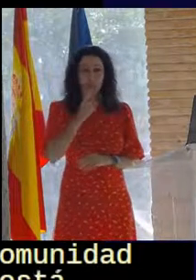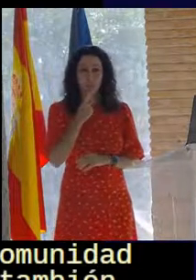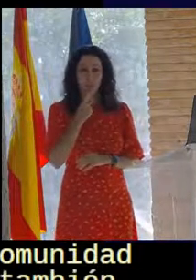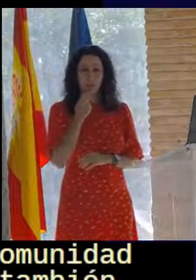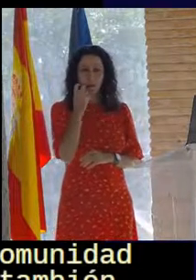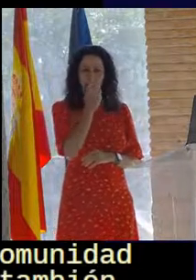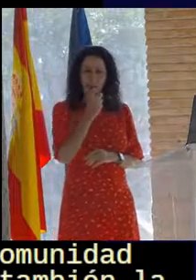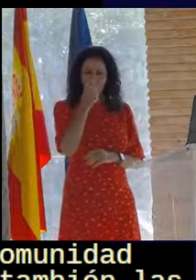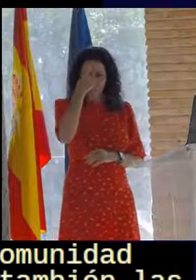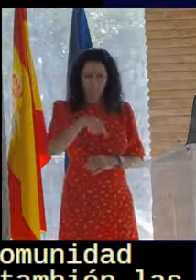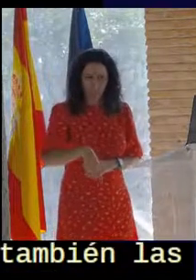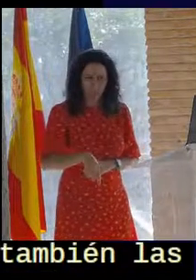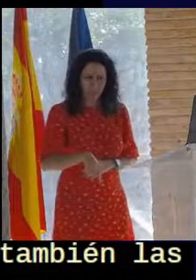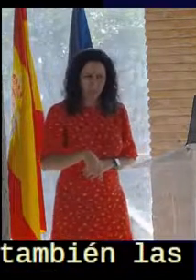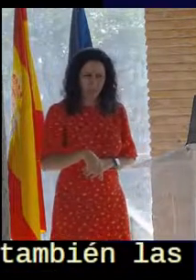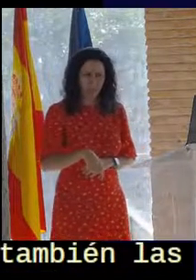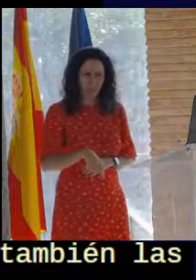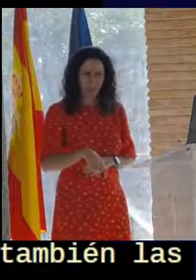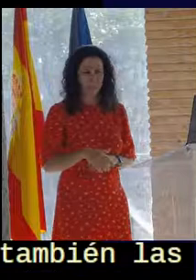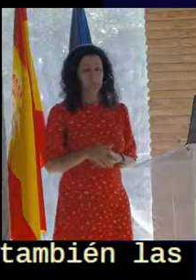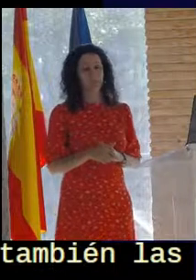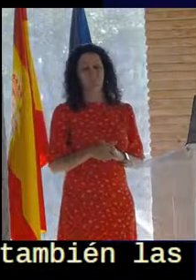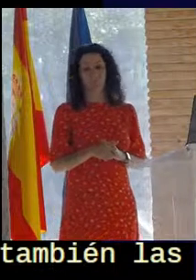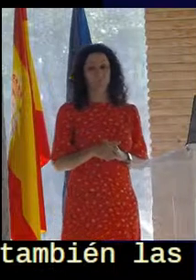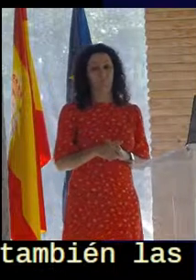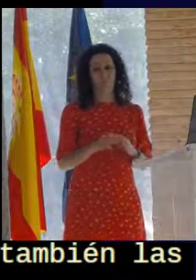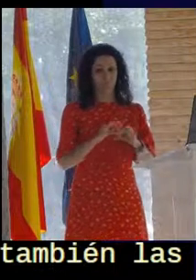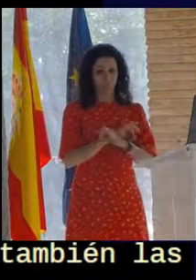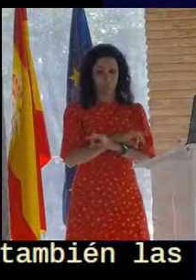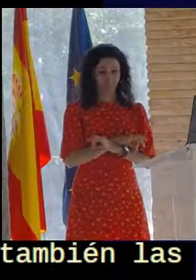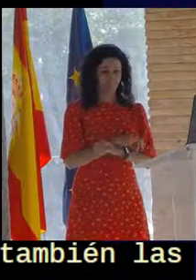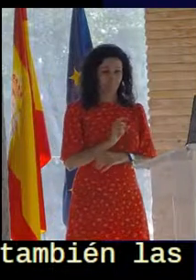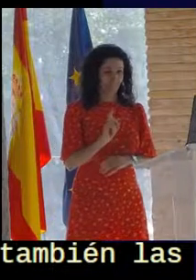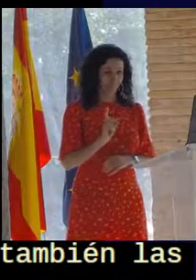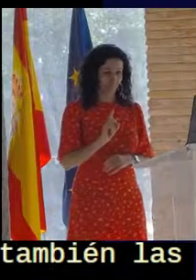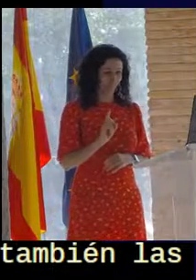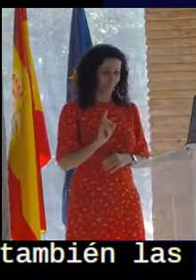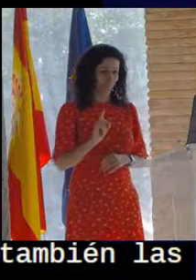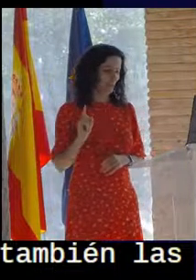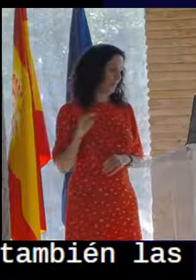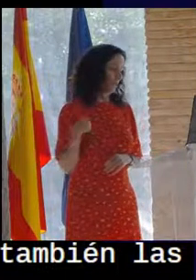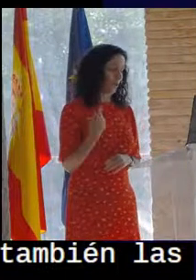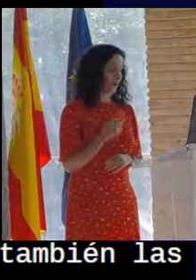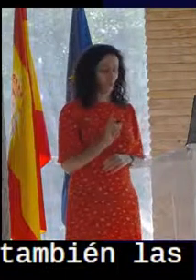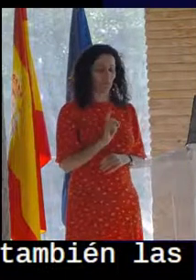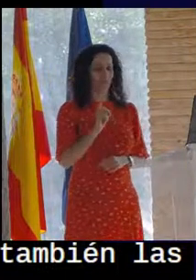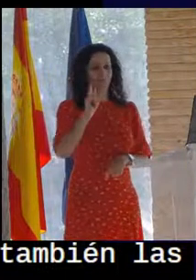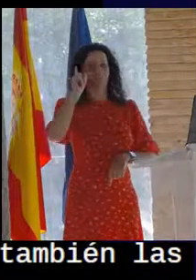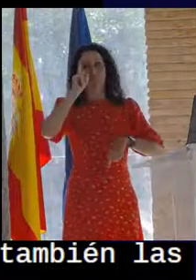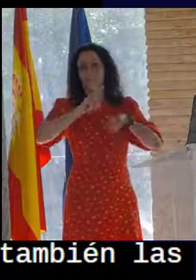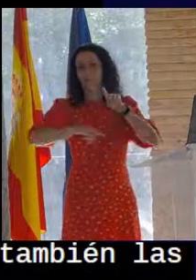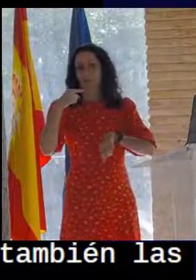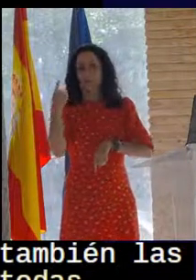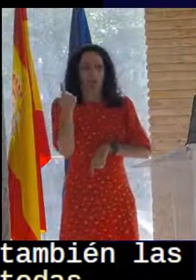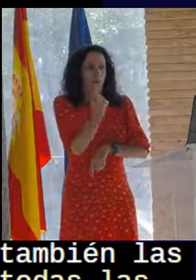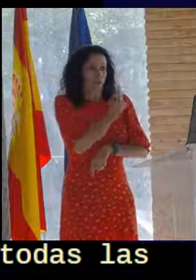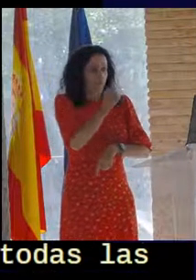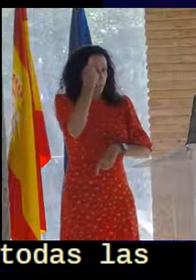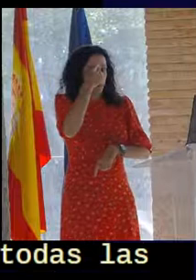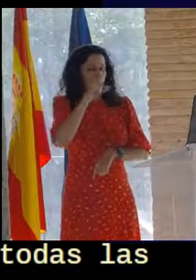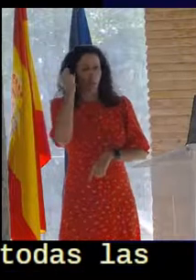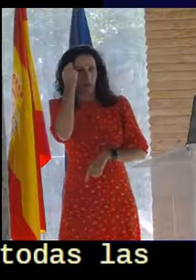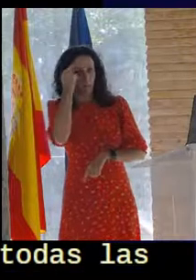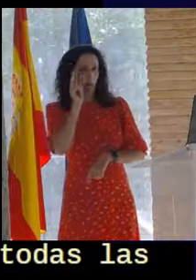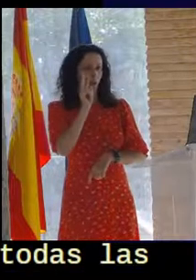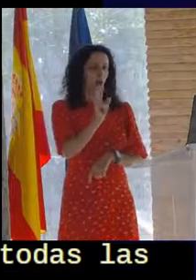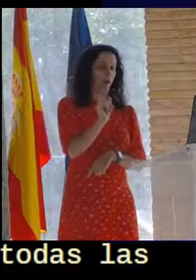también las personas sordas leen los labios eh No no eso eso no es así no todas las personas sarle